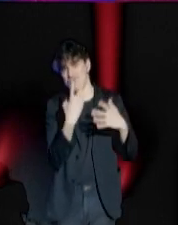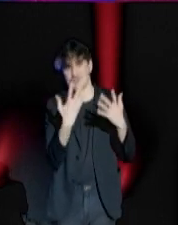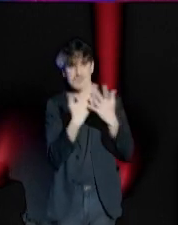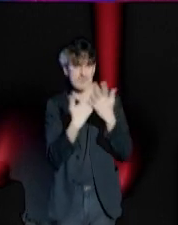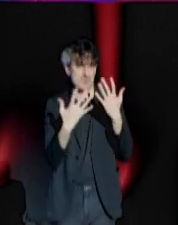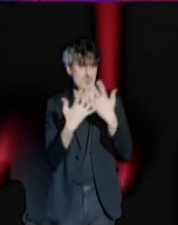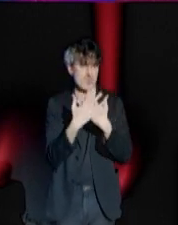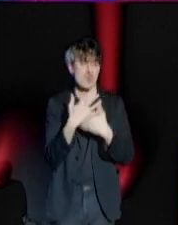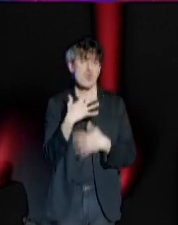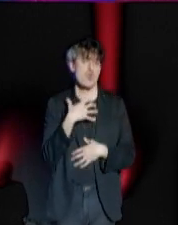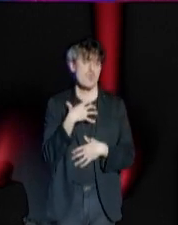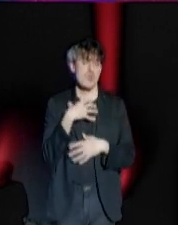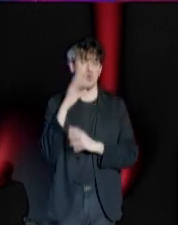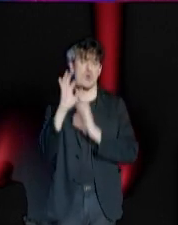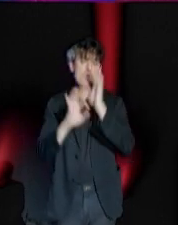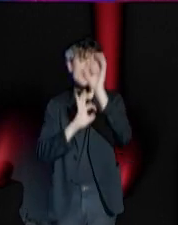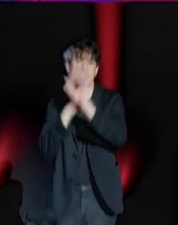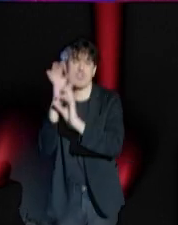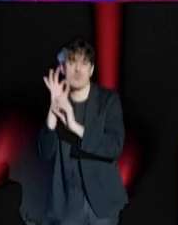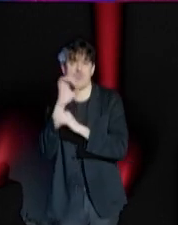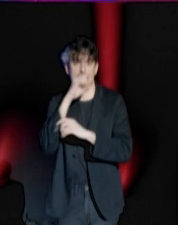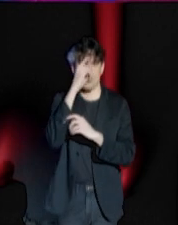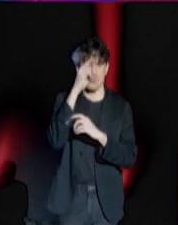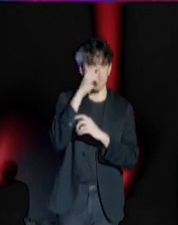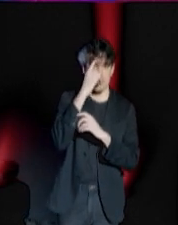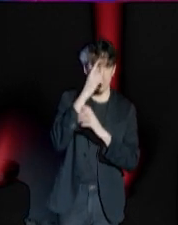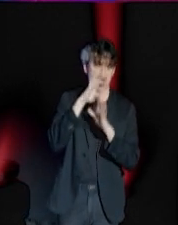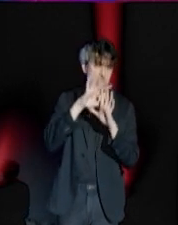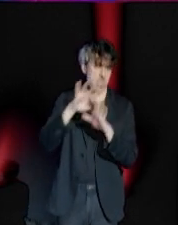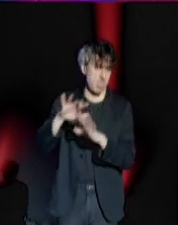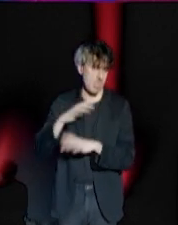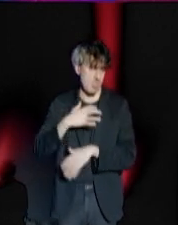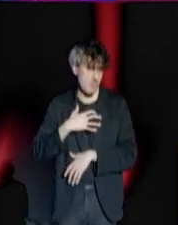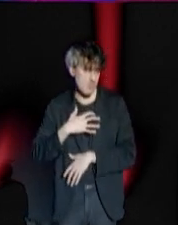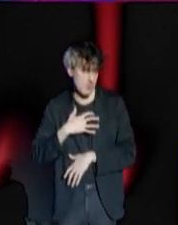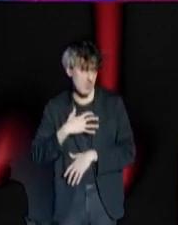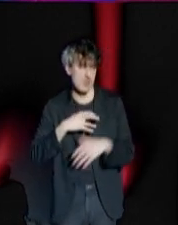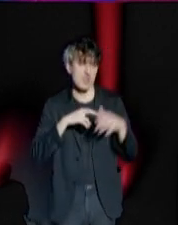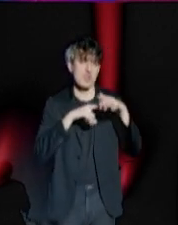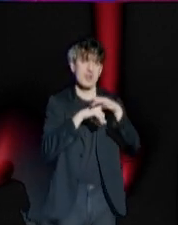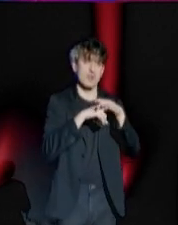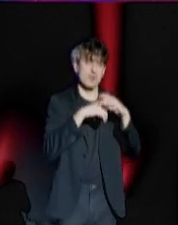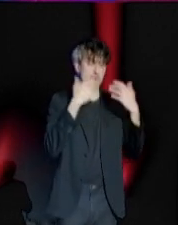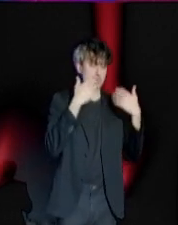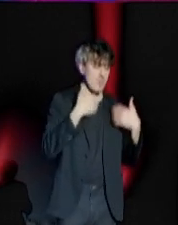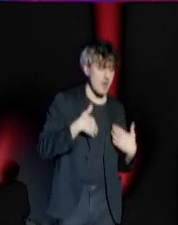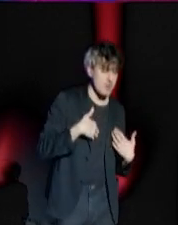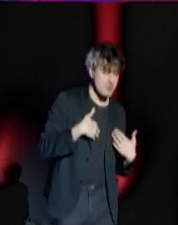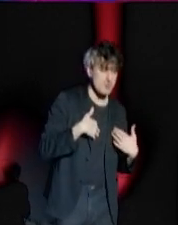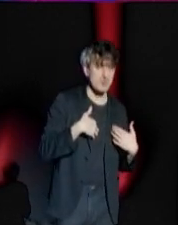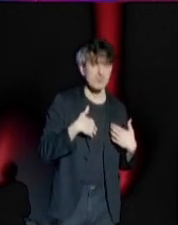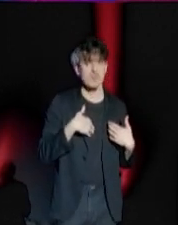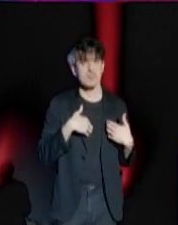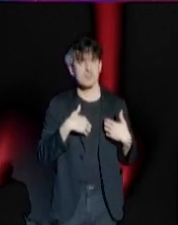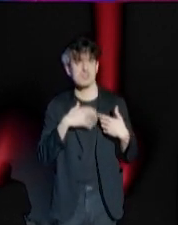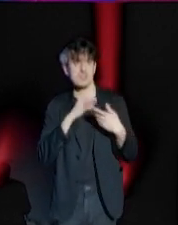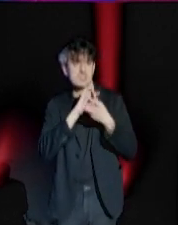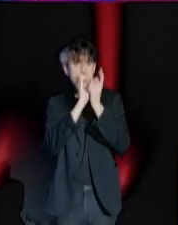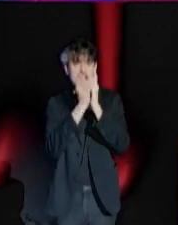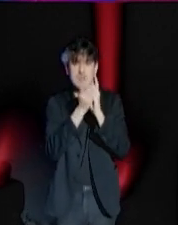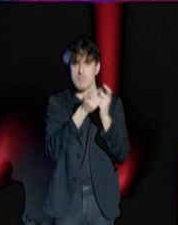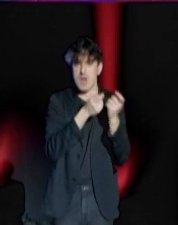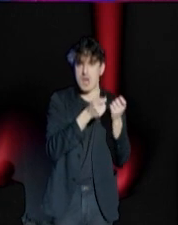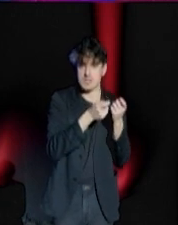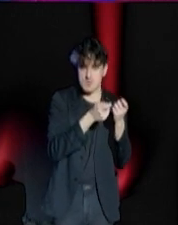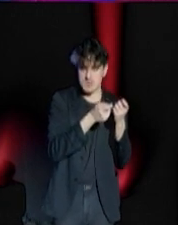de lado la organización y la cultura recursos humanos change management de hecho la diferencia entre hacer